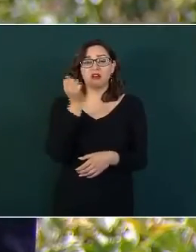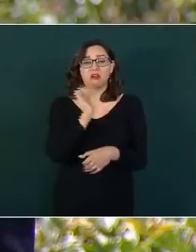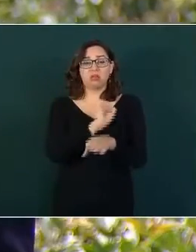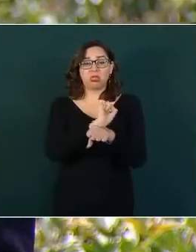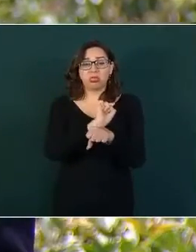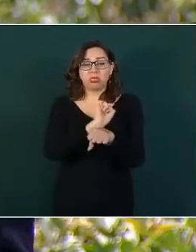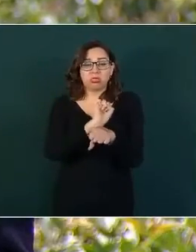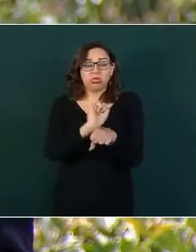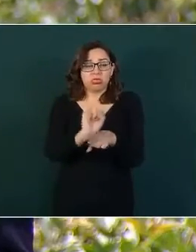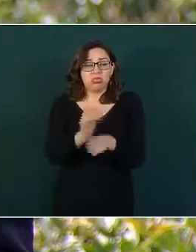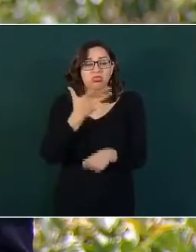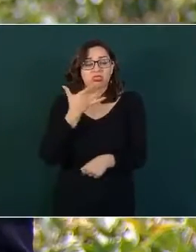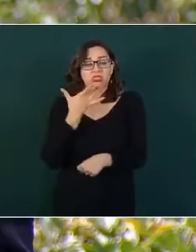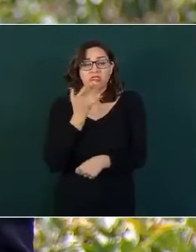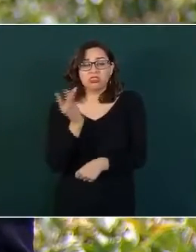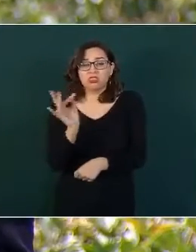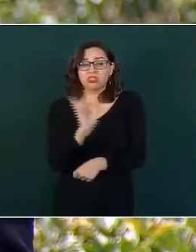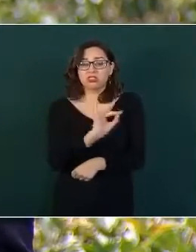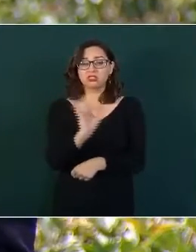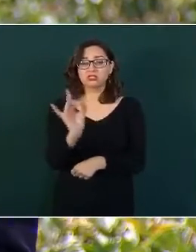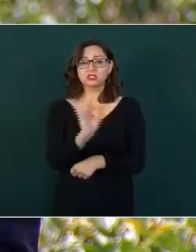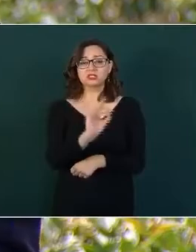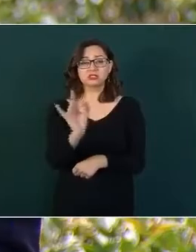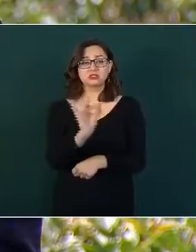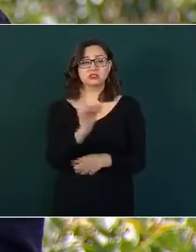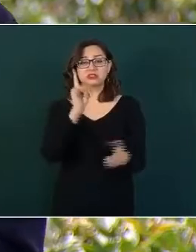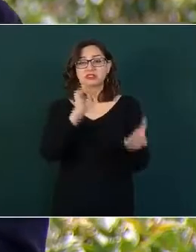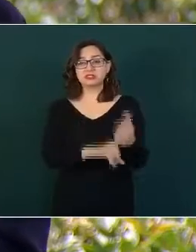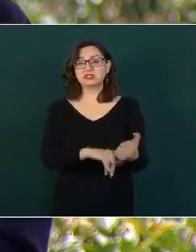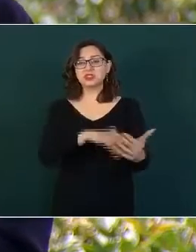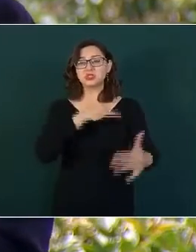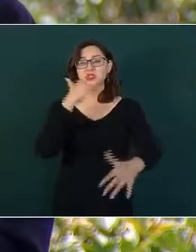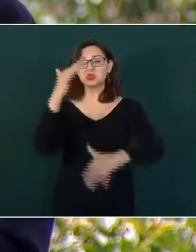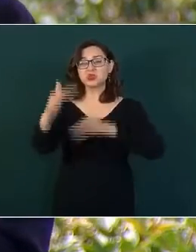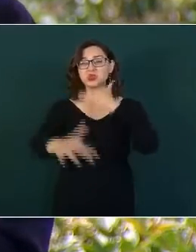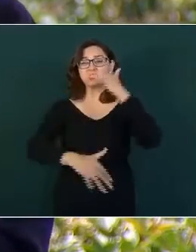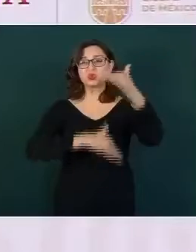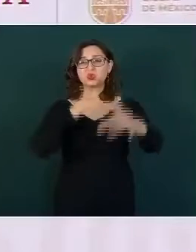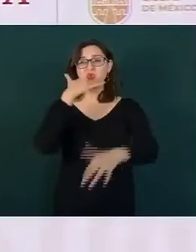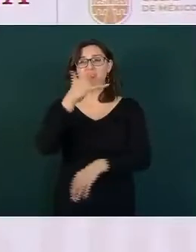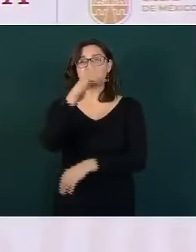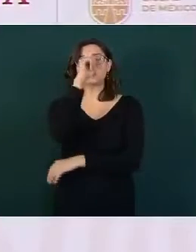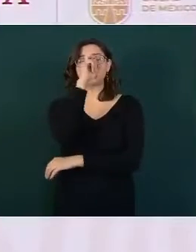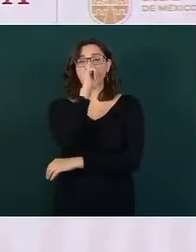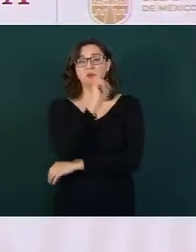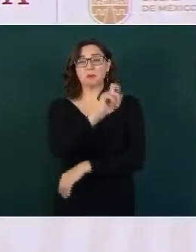que estaba echada a perder.